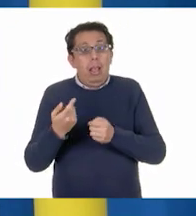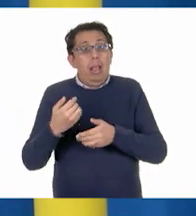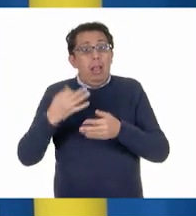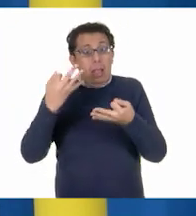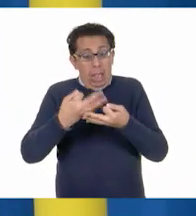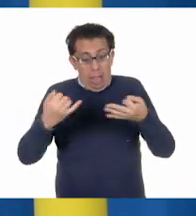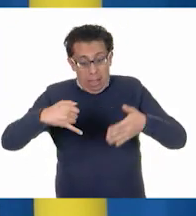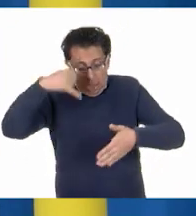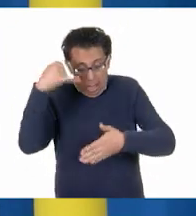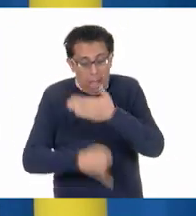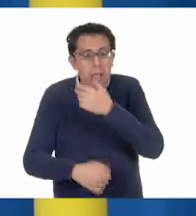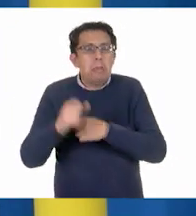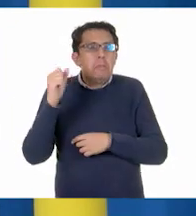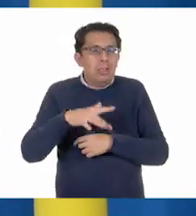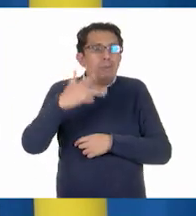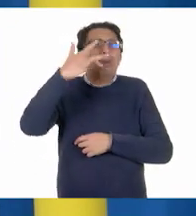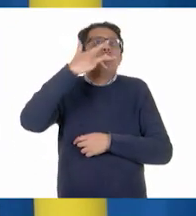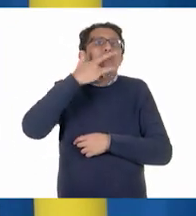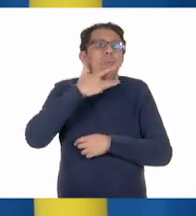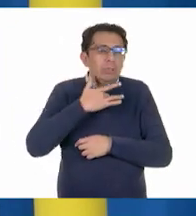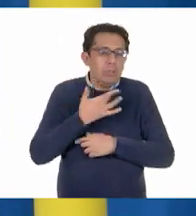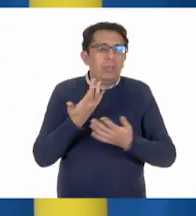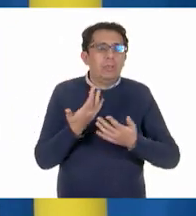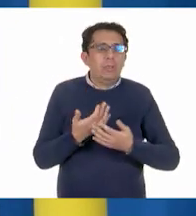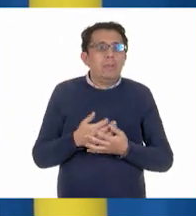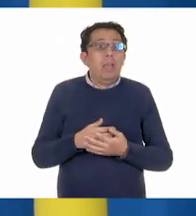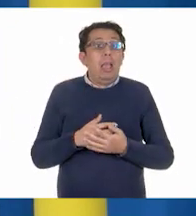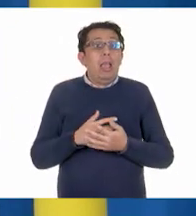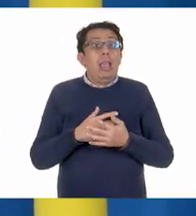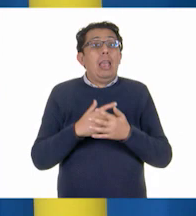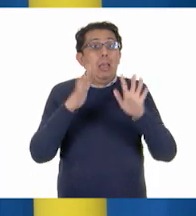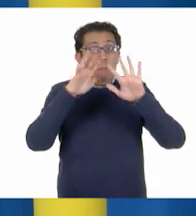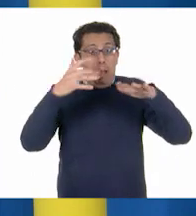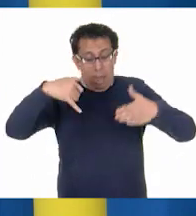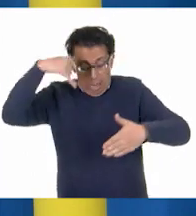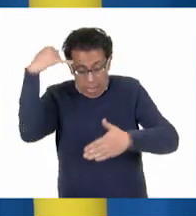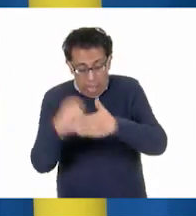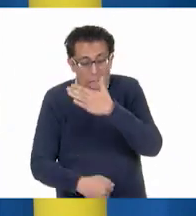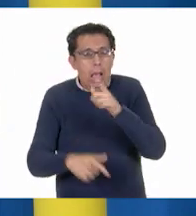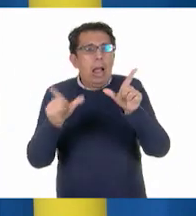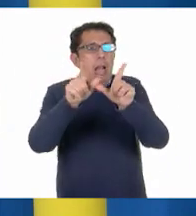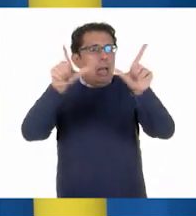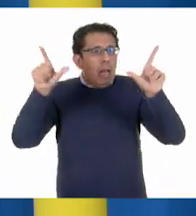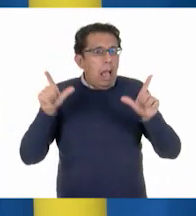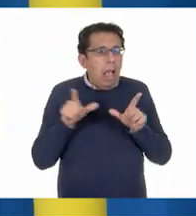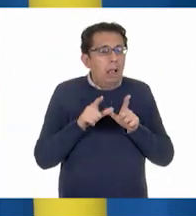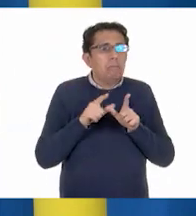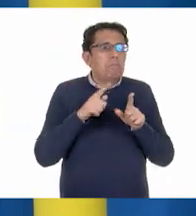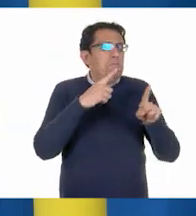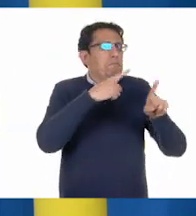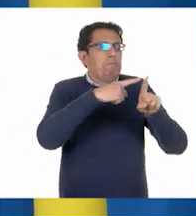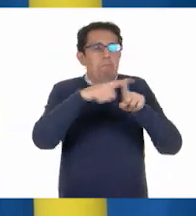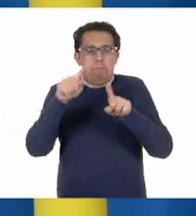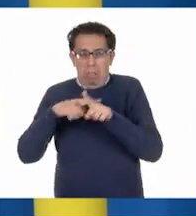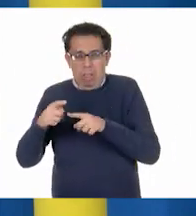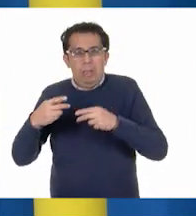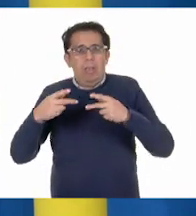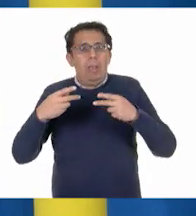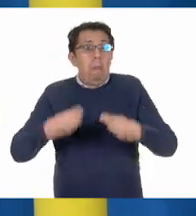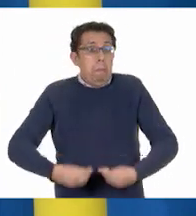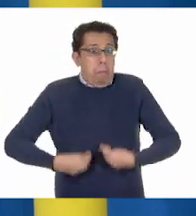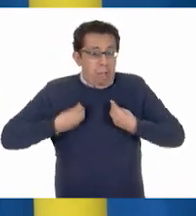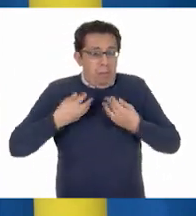de combustibles fósiles y minerales, en el suelo de los mares, lagos y lagunas, en los seres vivos terrestres como